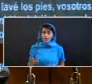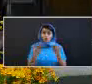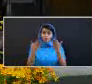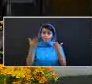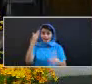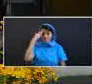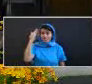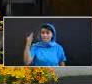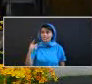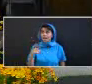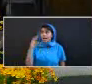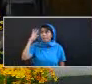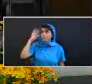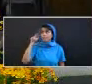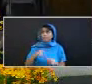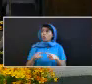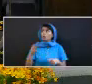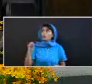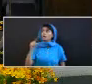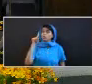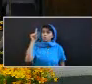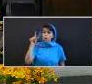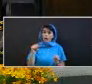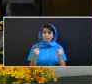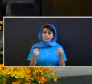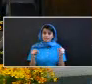por lo que tú haces.